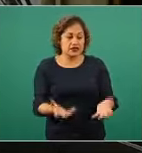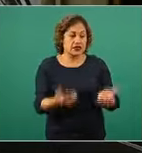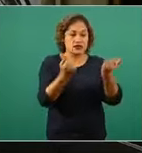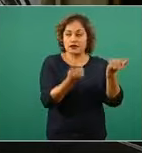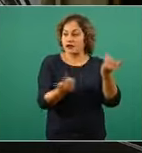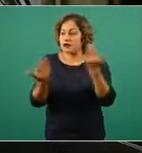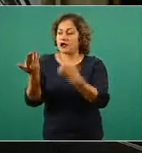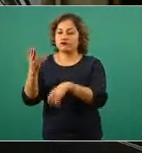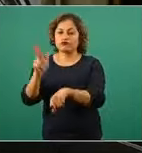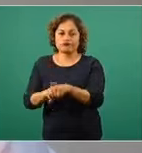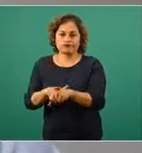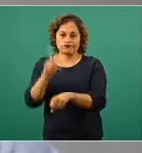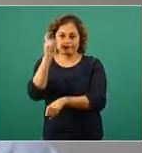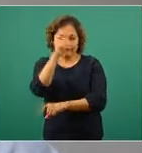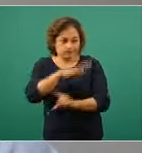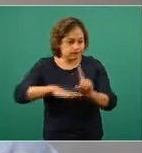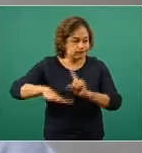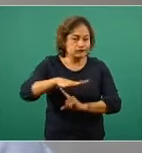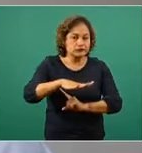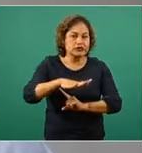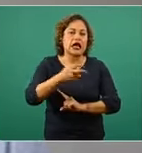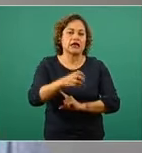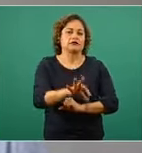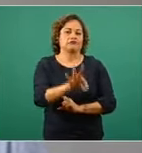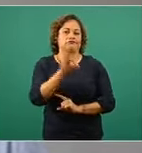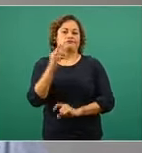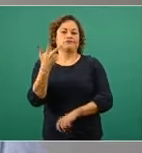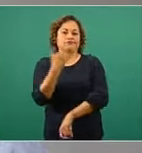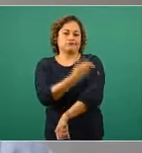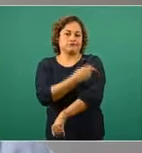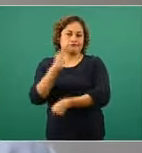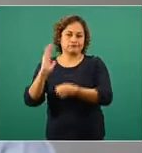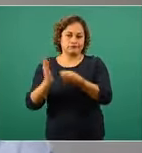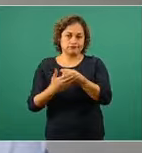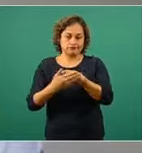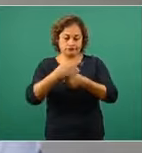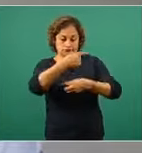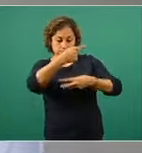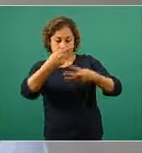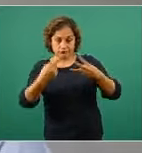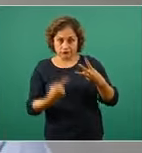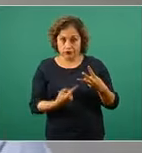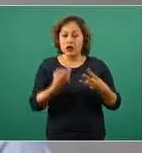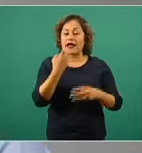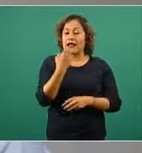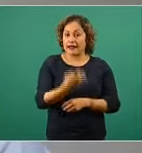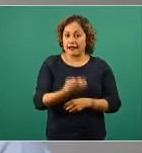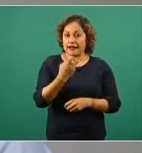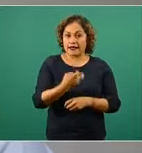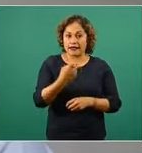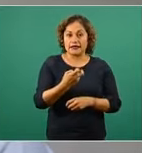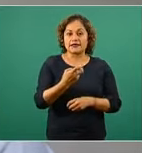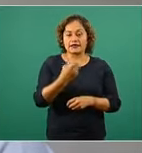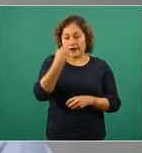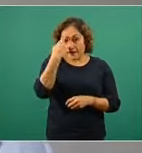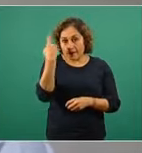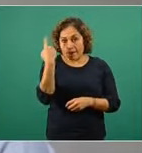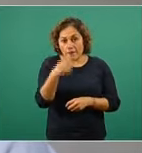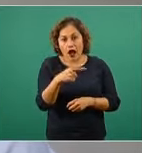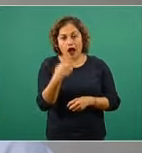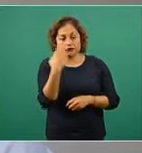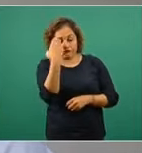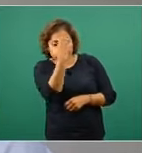salud. Combinando todas estas variables, digamos, para poder definir en su momento un municipio, pues